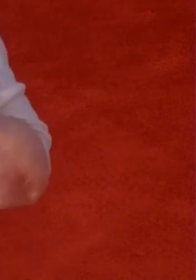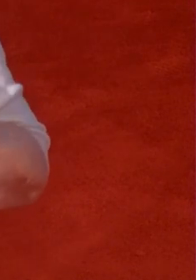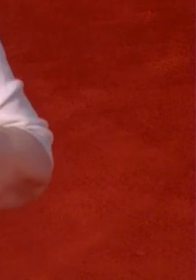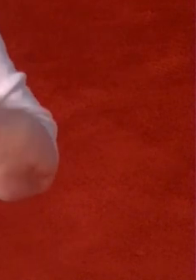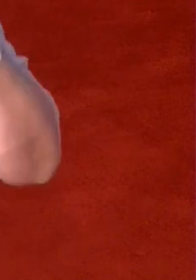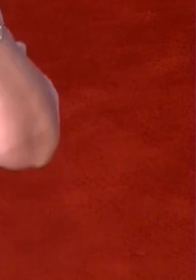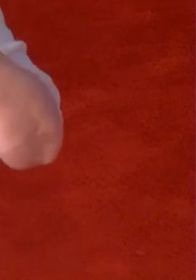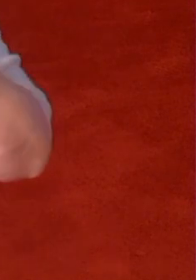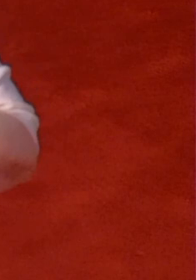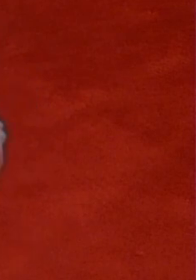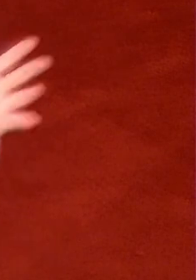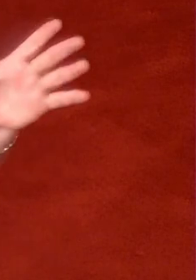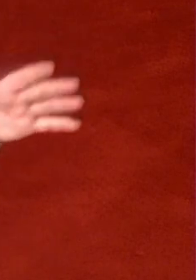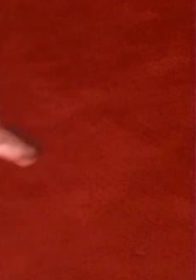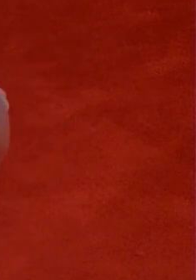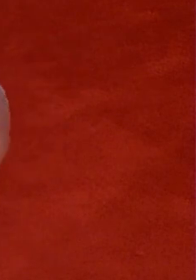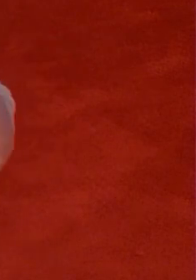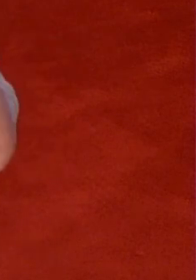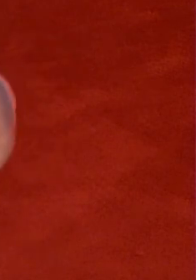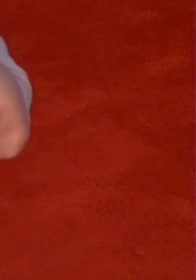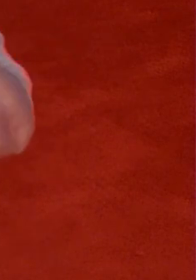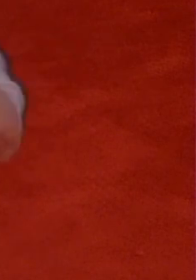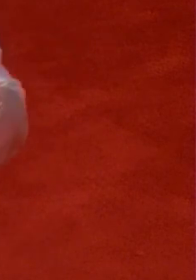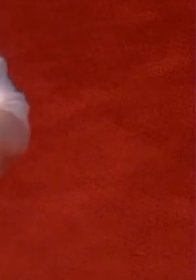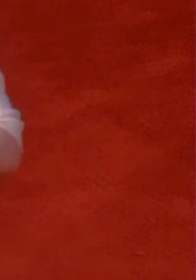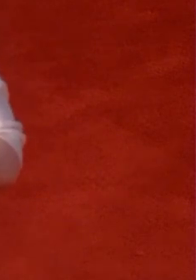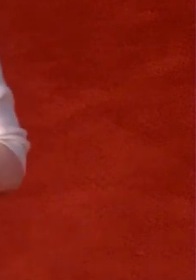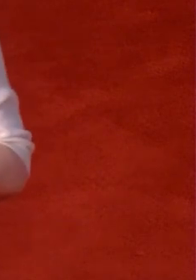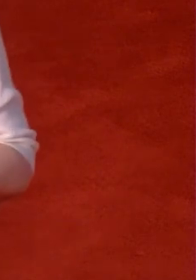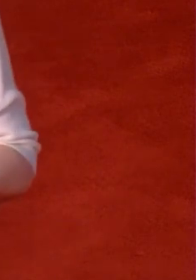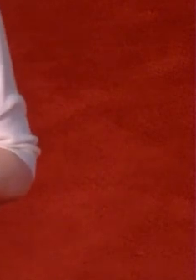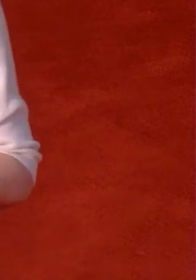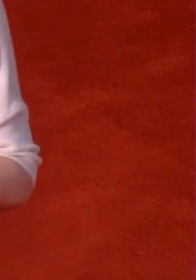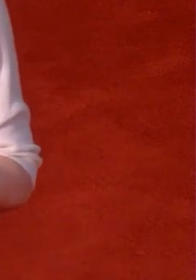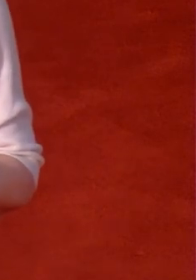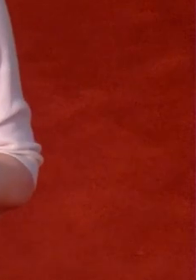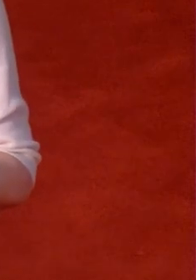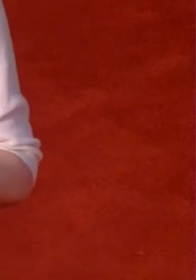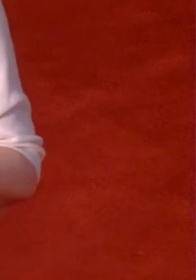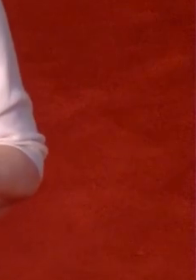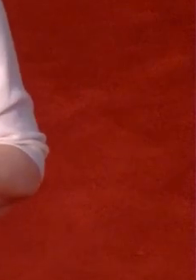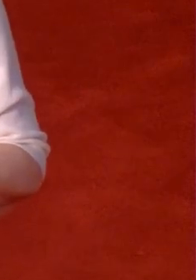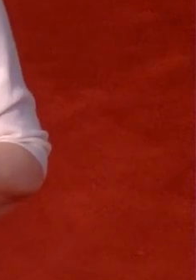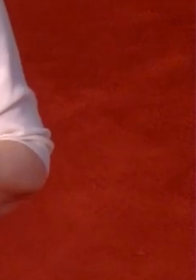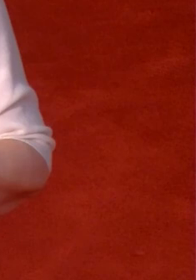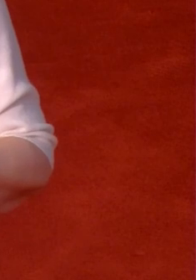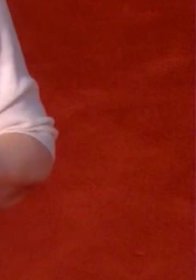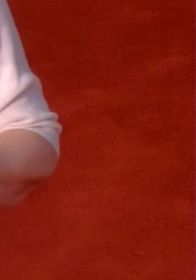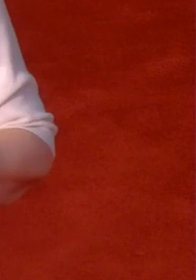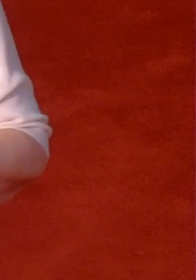libro mal Estamos nos volvió a agitar y ahora Pepe esquinas creo que nos va a dar el último zarandeo y el más fuerte de todos